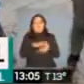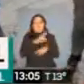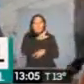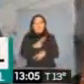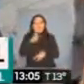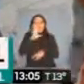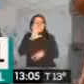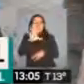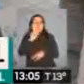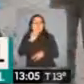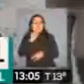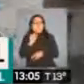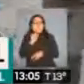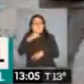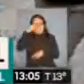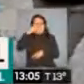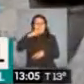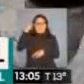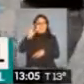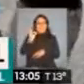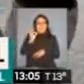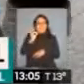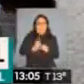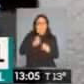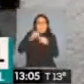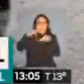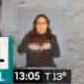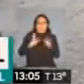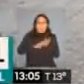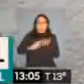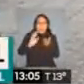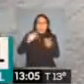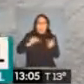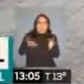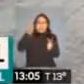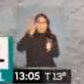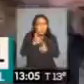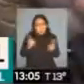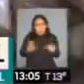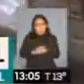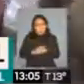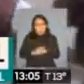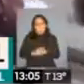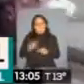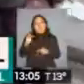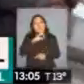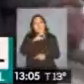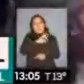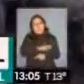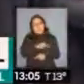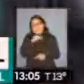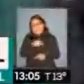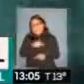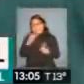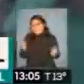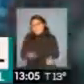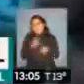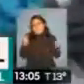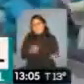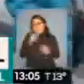255 mil pesos en el mes de diciembre y no se volvió a actualizar. Entonces los docentes hoy estamos teniendo sueldo de miseria en todo el